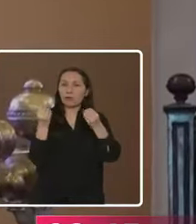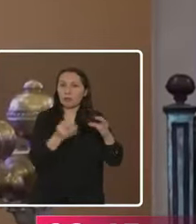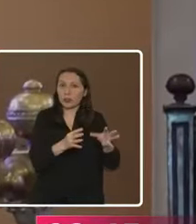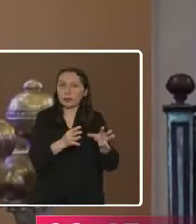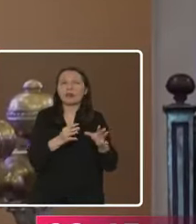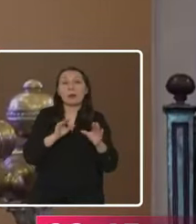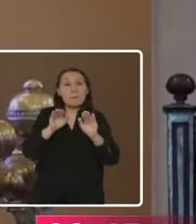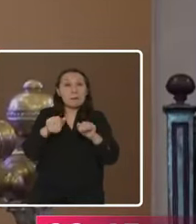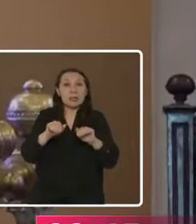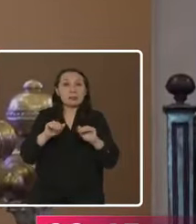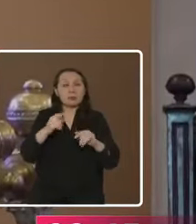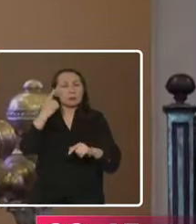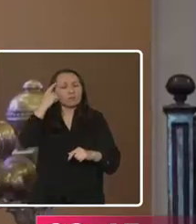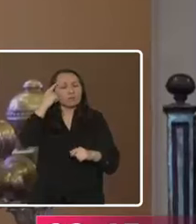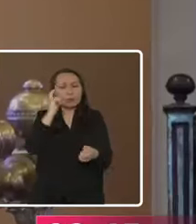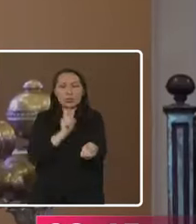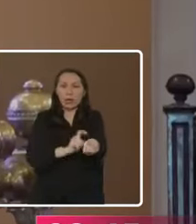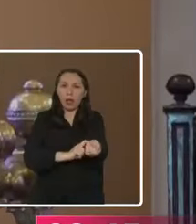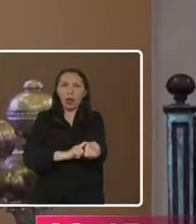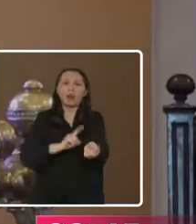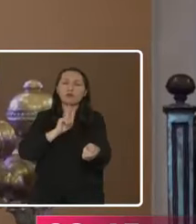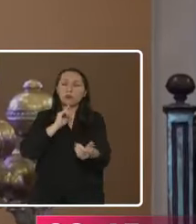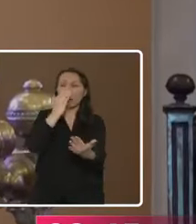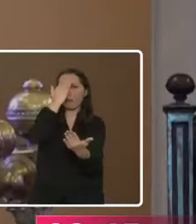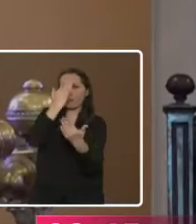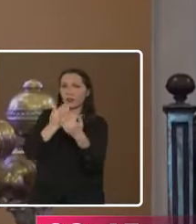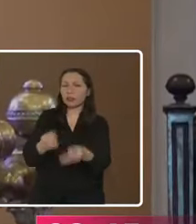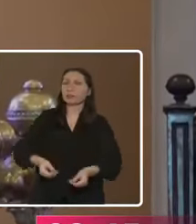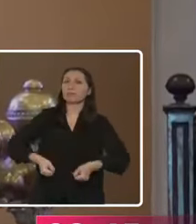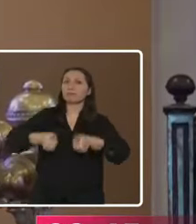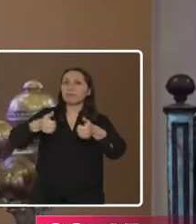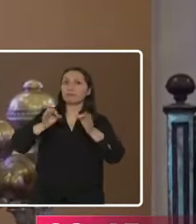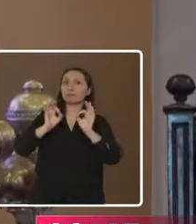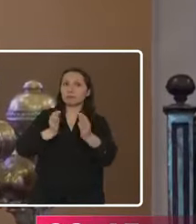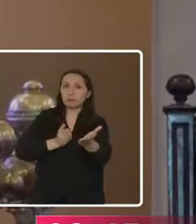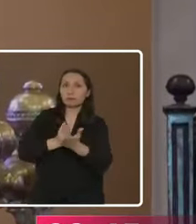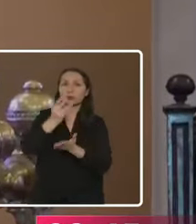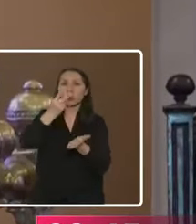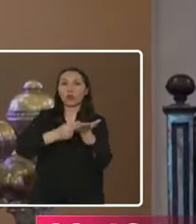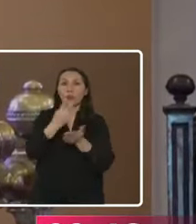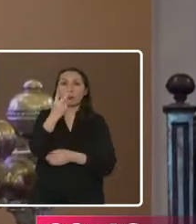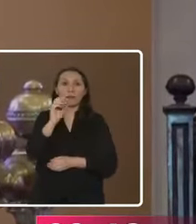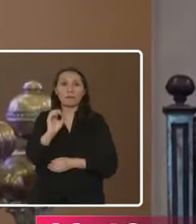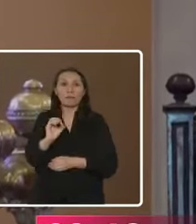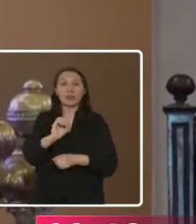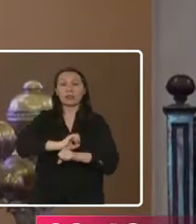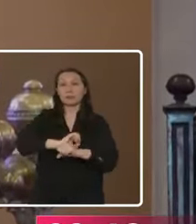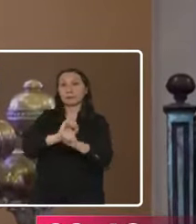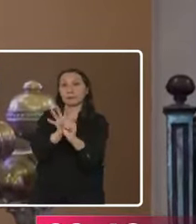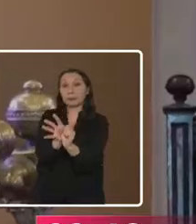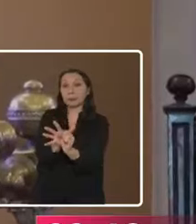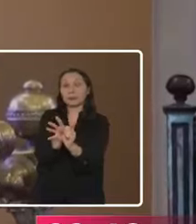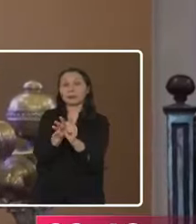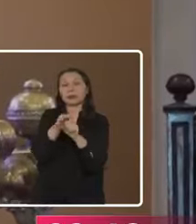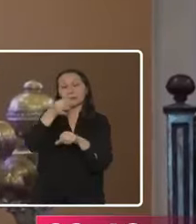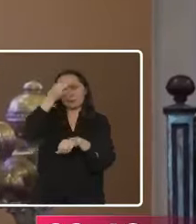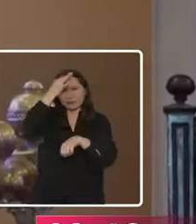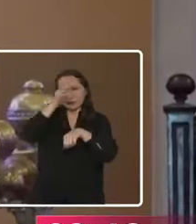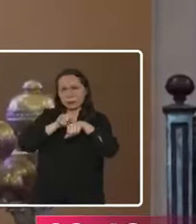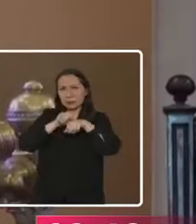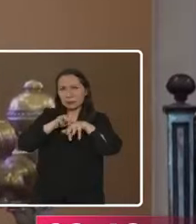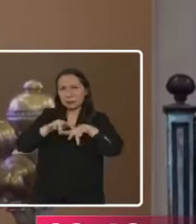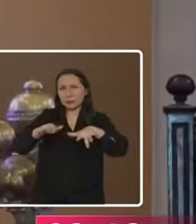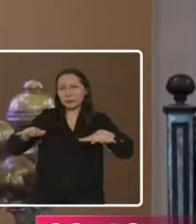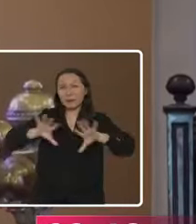La misma convicción y carácter que tuvo para enfrentar exitosamente a partir del 2020 la pandemia del COVID-19,